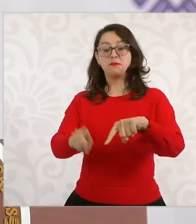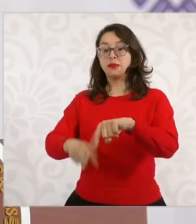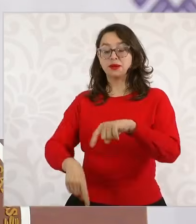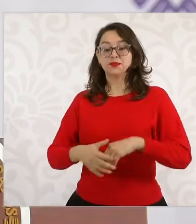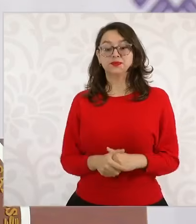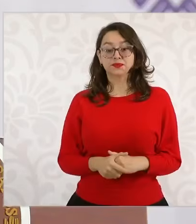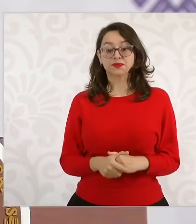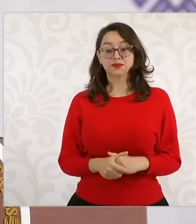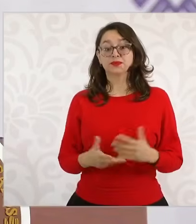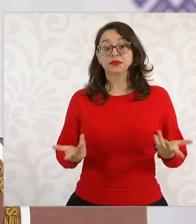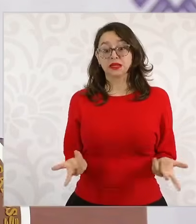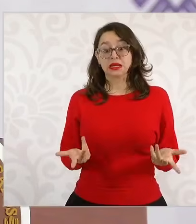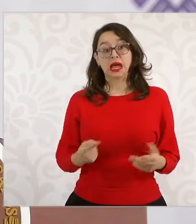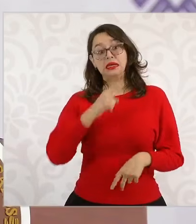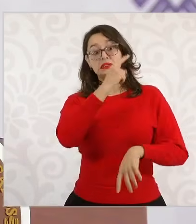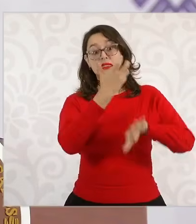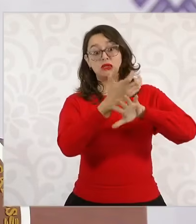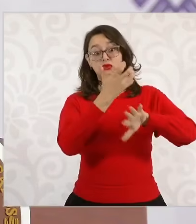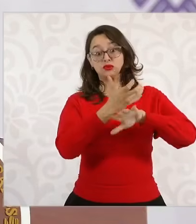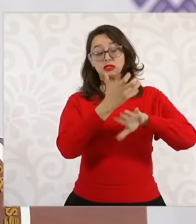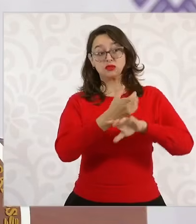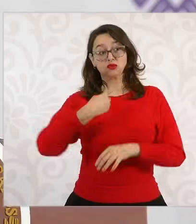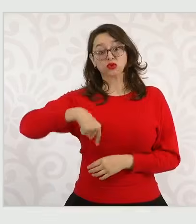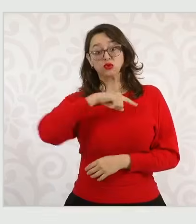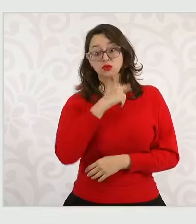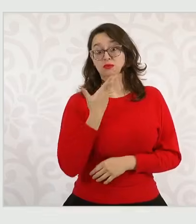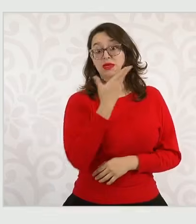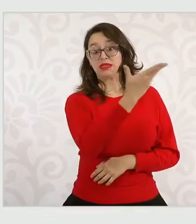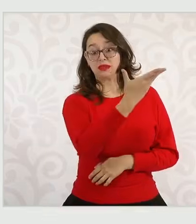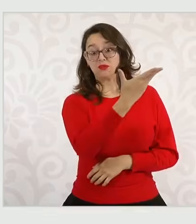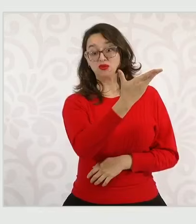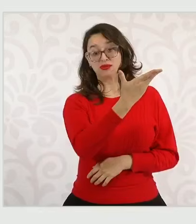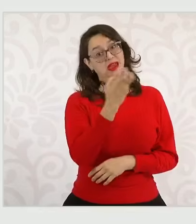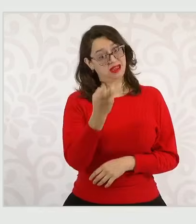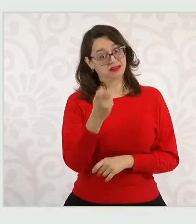Ahora, ¿qué hemos pedido a Estados Unidos? Que es muy importante.